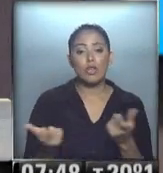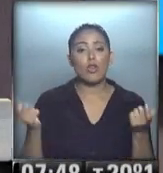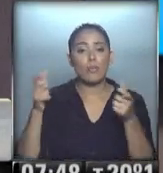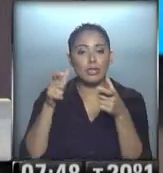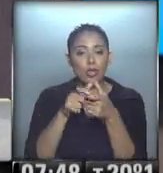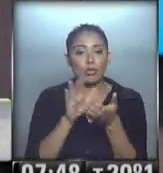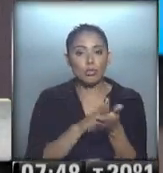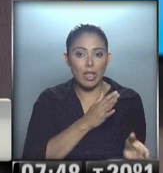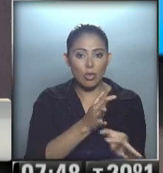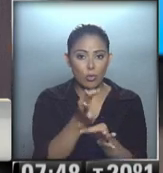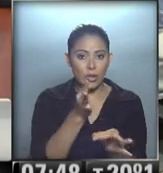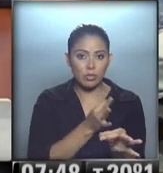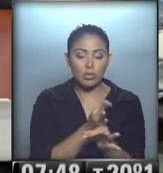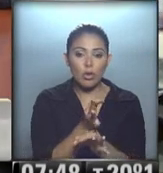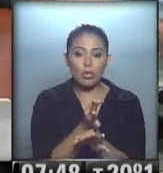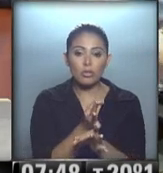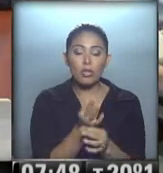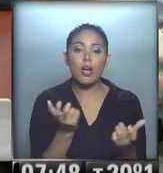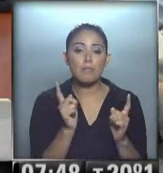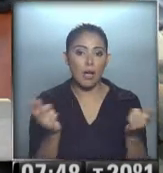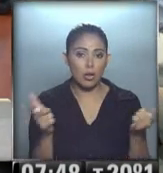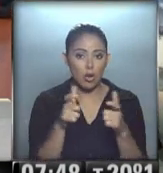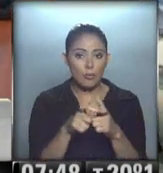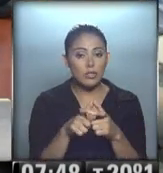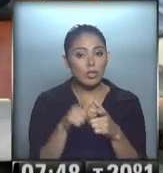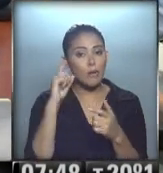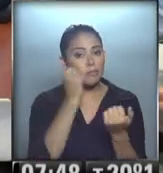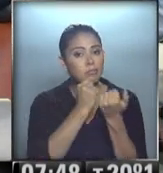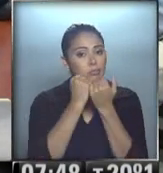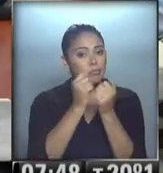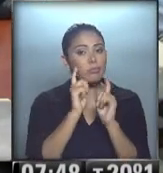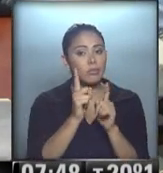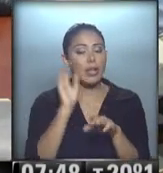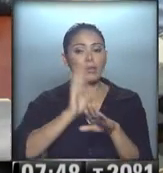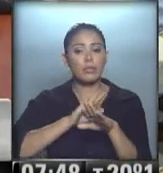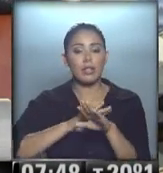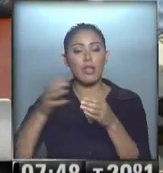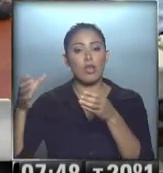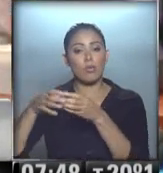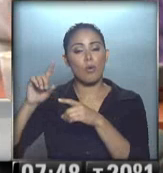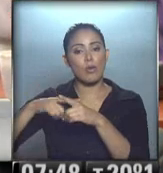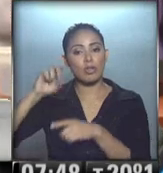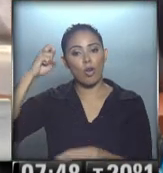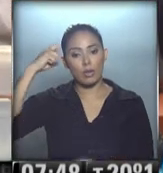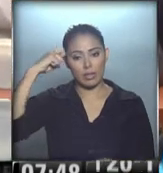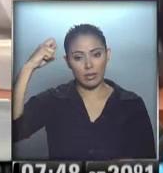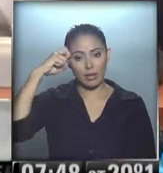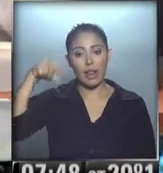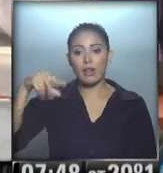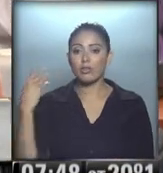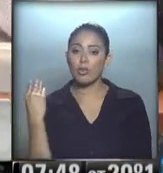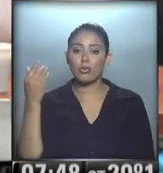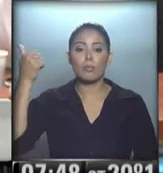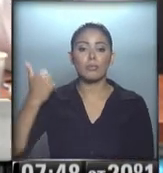de Educación, una comisión que se acordó para que quede en manos de la Unión Cívica Radical, el radicalismo postuló